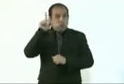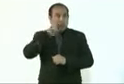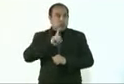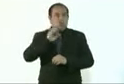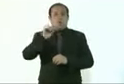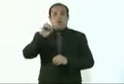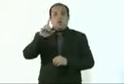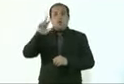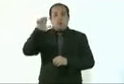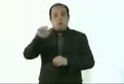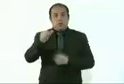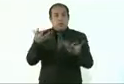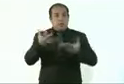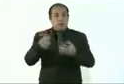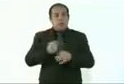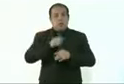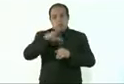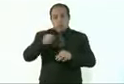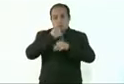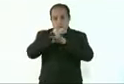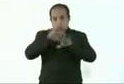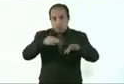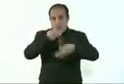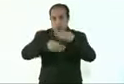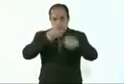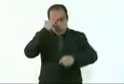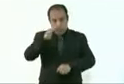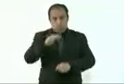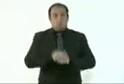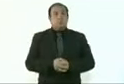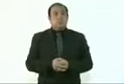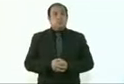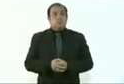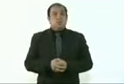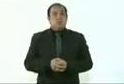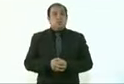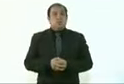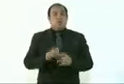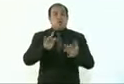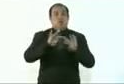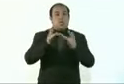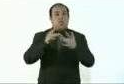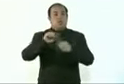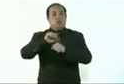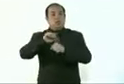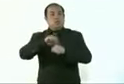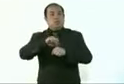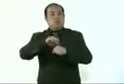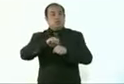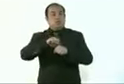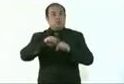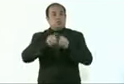vamos a hacer en un comunicado para que todos lo sepan, en las redes sociales también, y